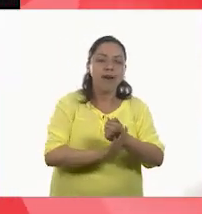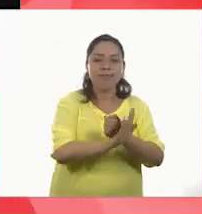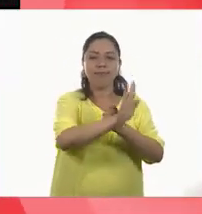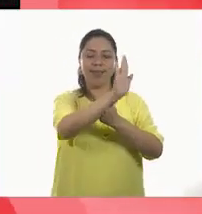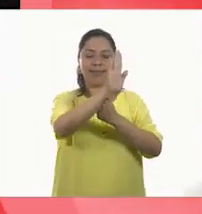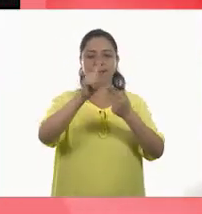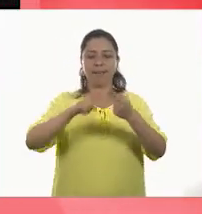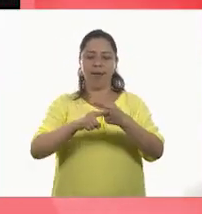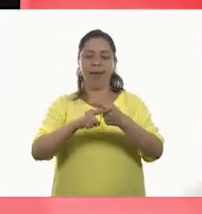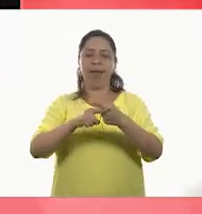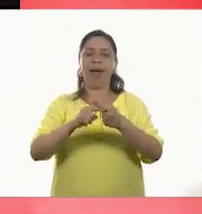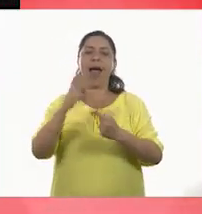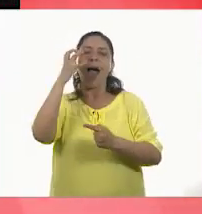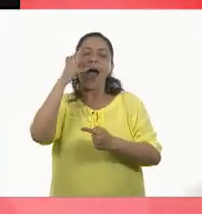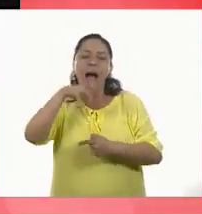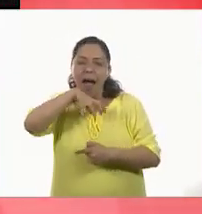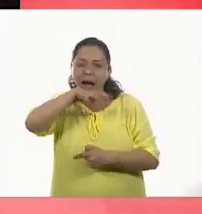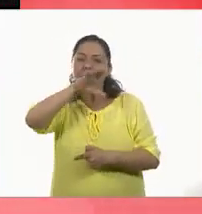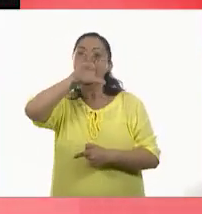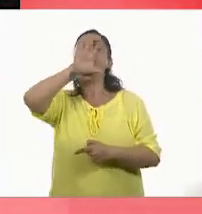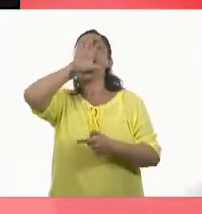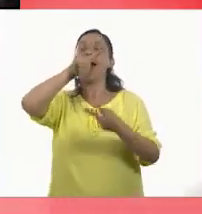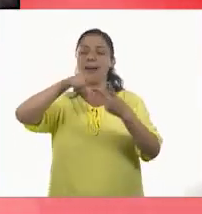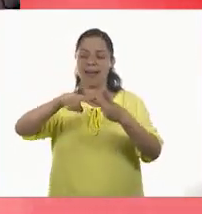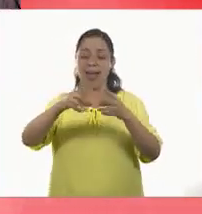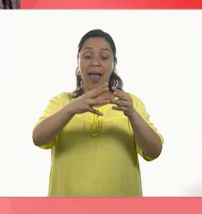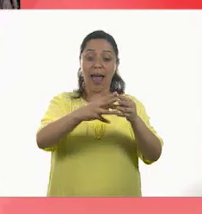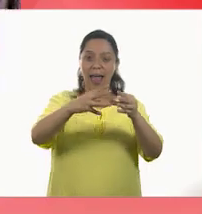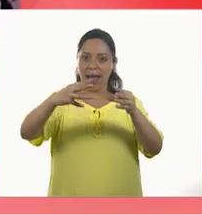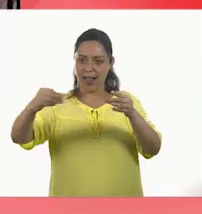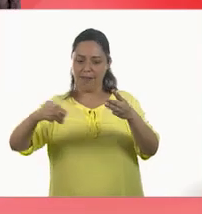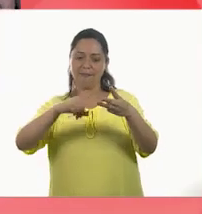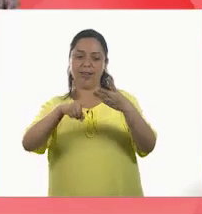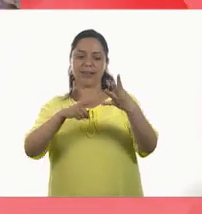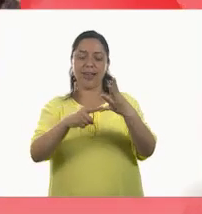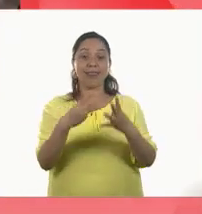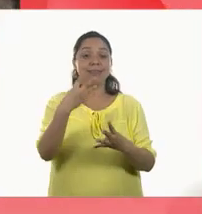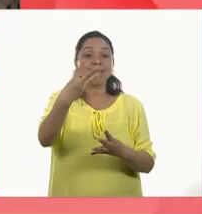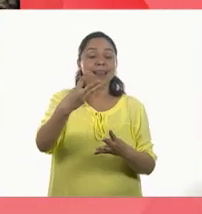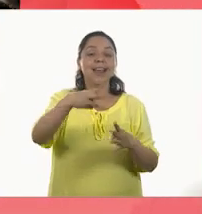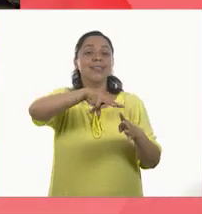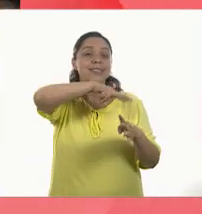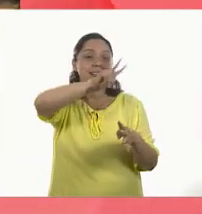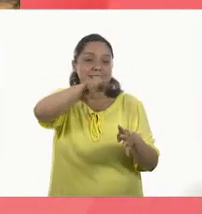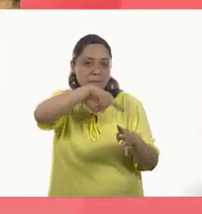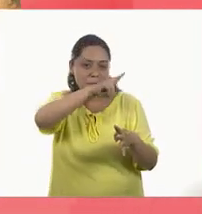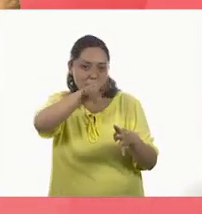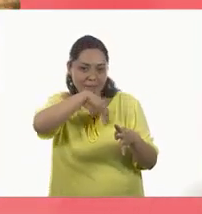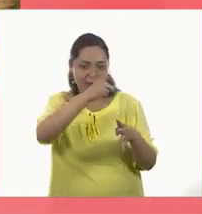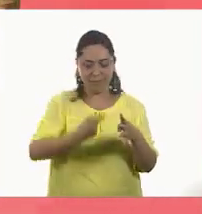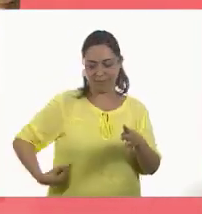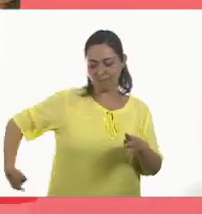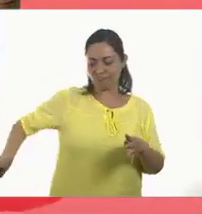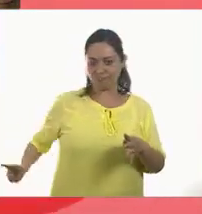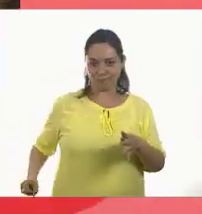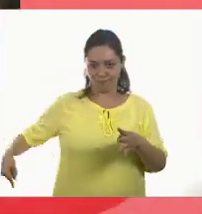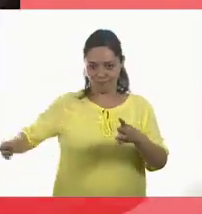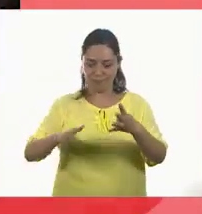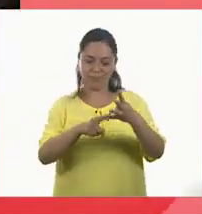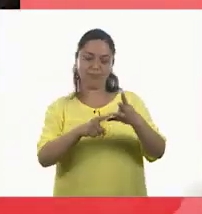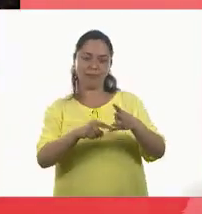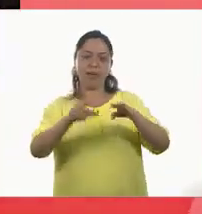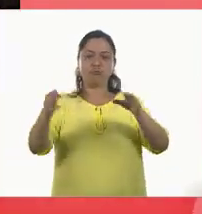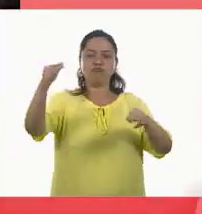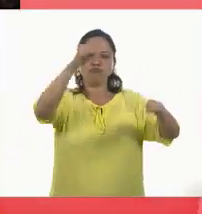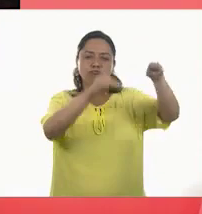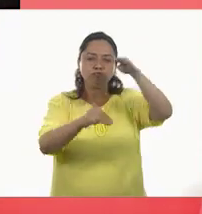Boca de León, La Calabaza, Tres Colas de Serpiente, Cenote de los Peces Ciegos,